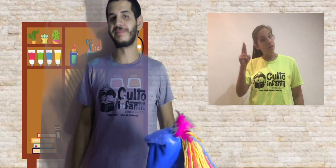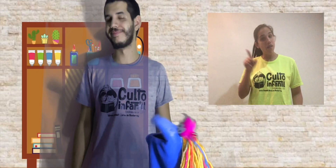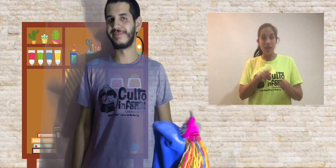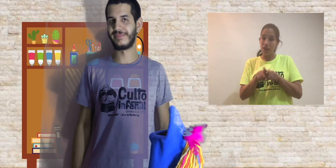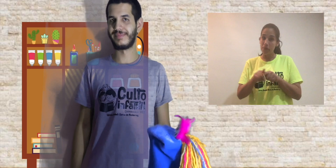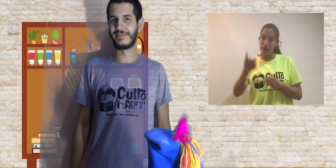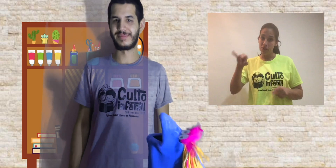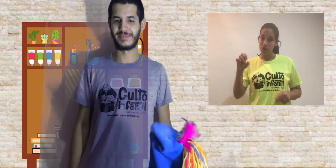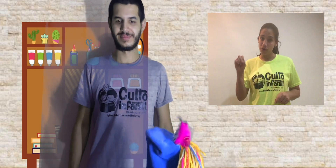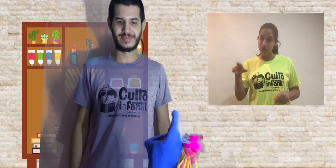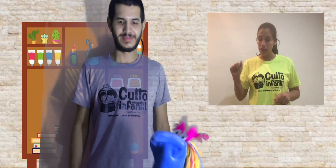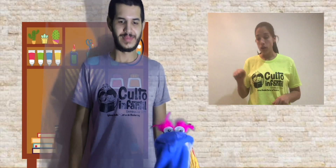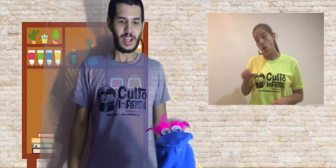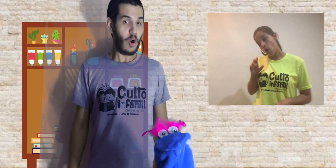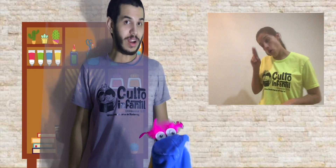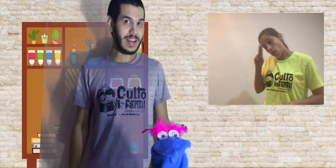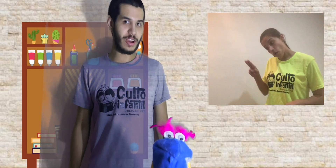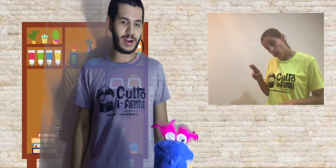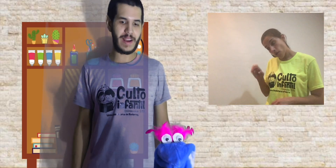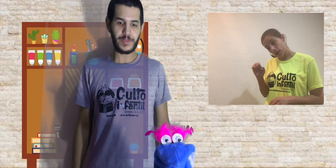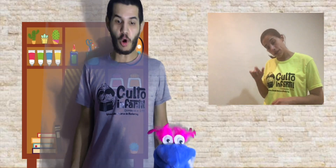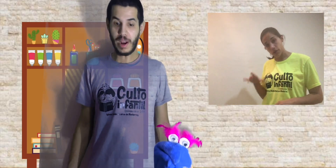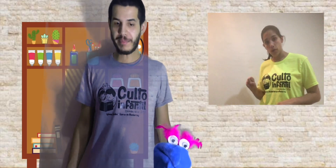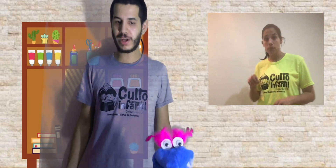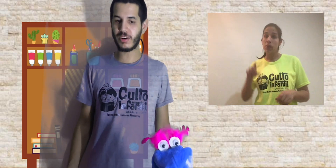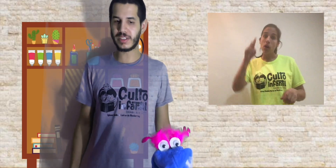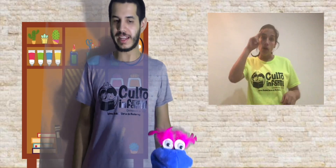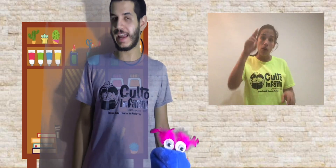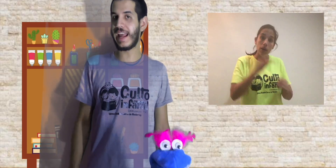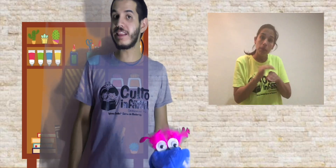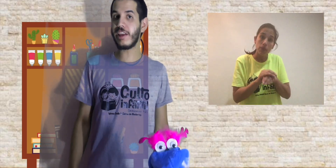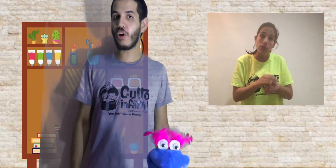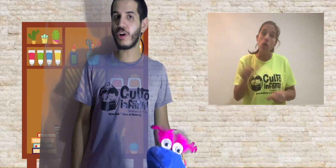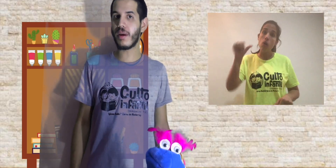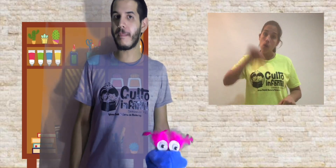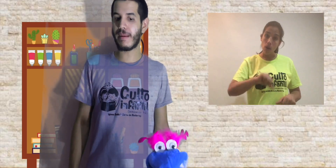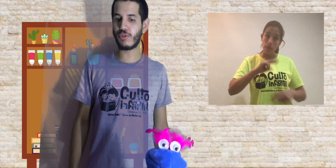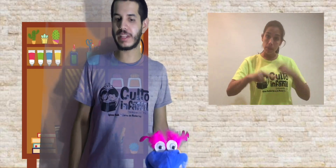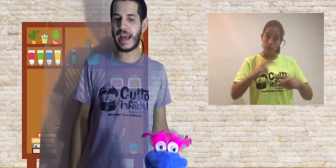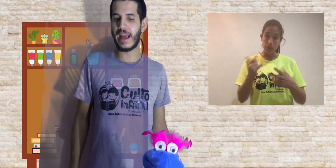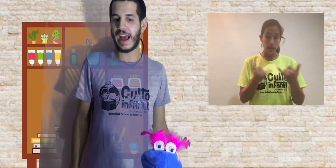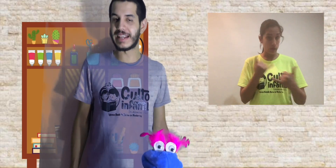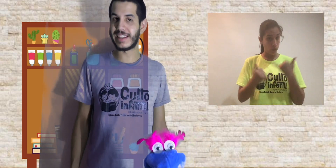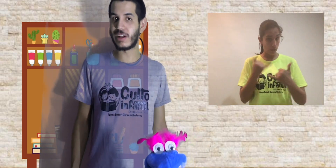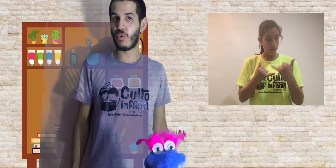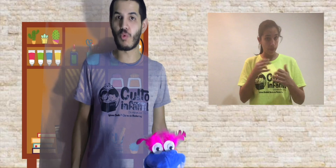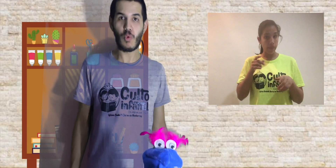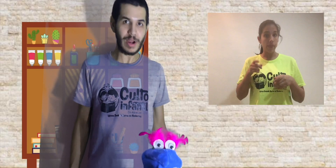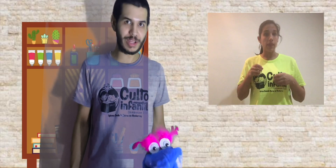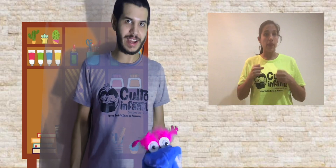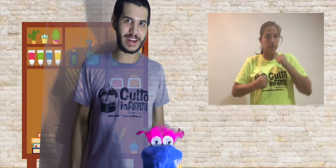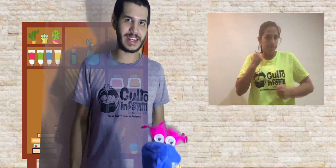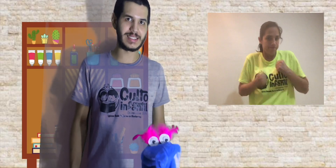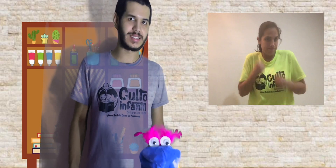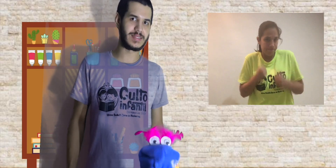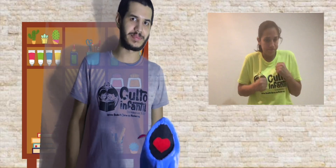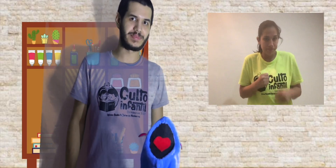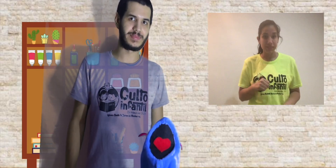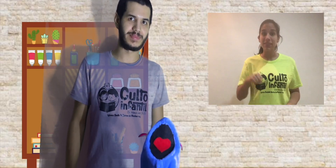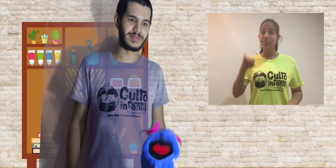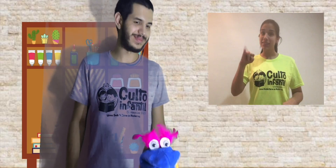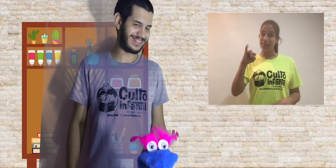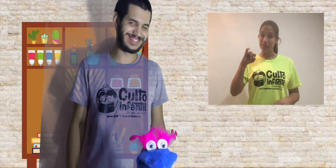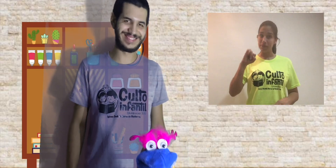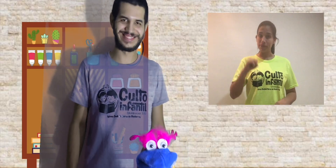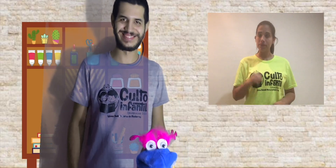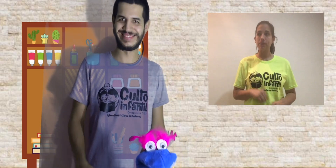¡Hola, hermano Yonatan! ¡Hola, Leora! ¡Hola, amigos! El día de hoy vamos a hacer un juego de carreras. ¡Sí!